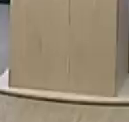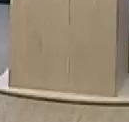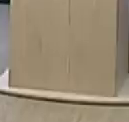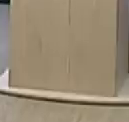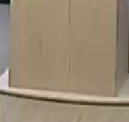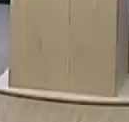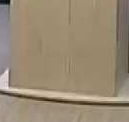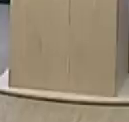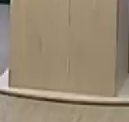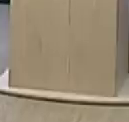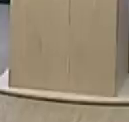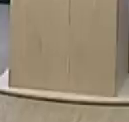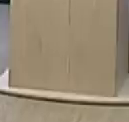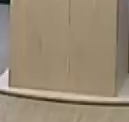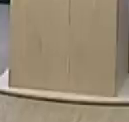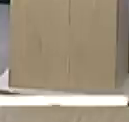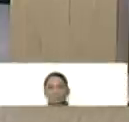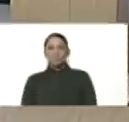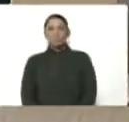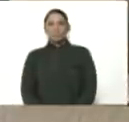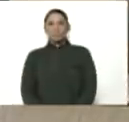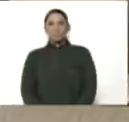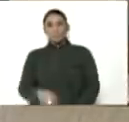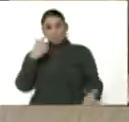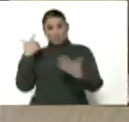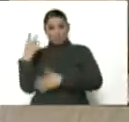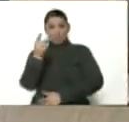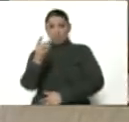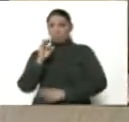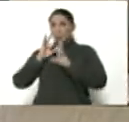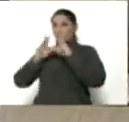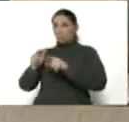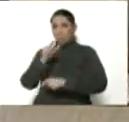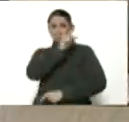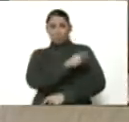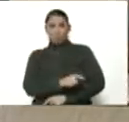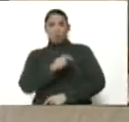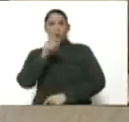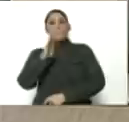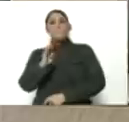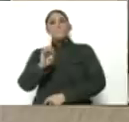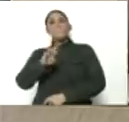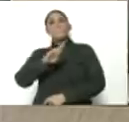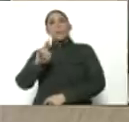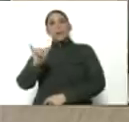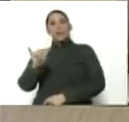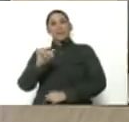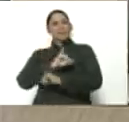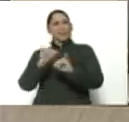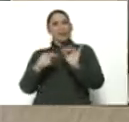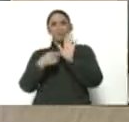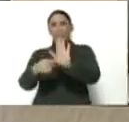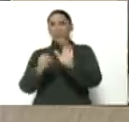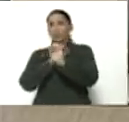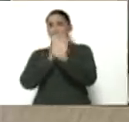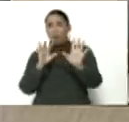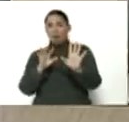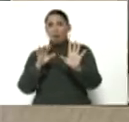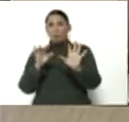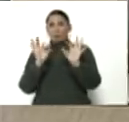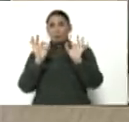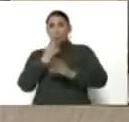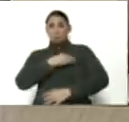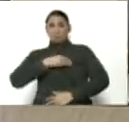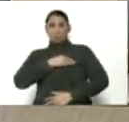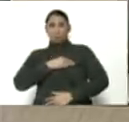En este segundo testimonio del mercenario Berry, queda entonces claro que su misión específica